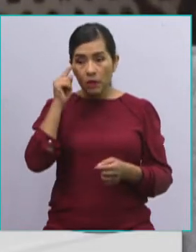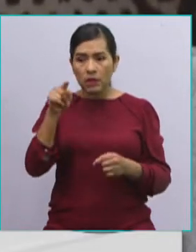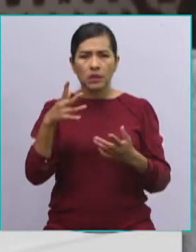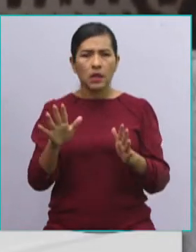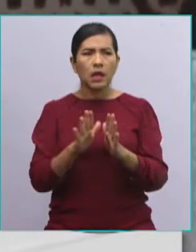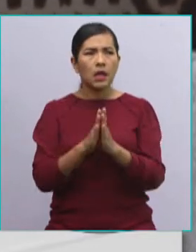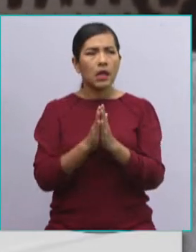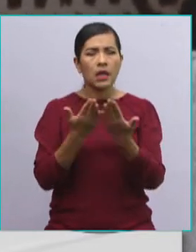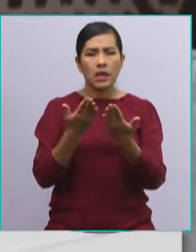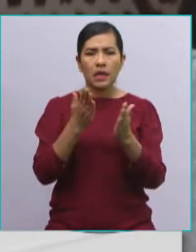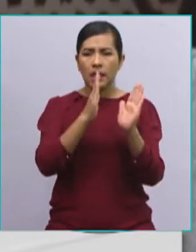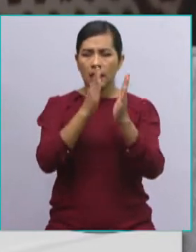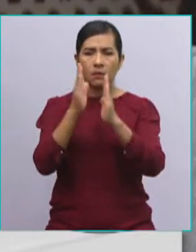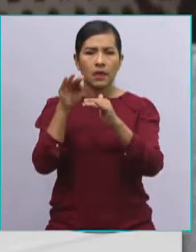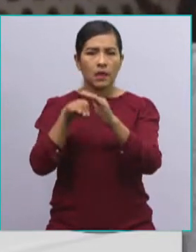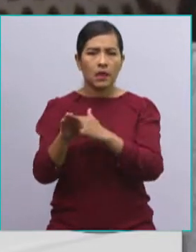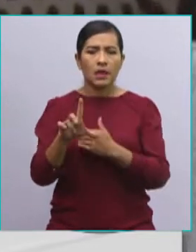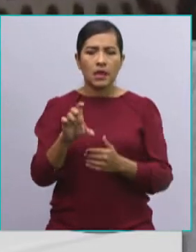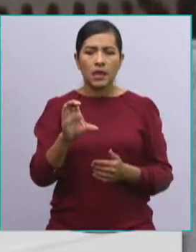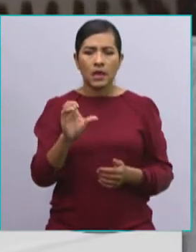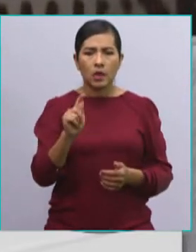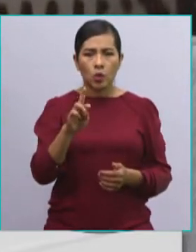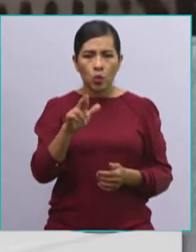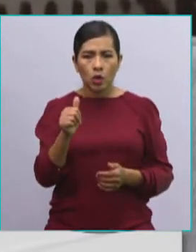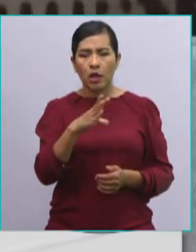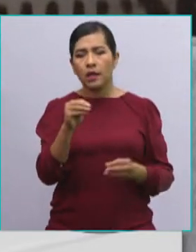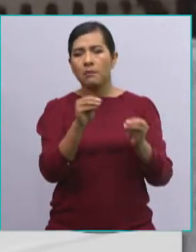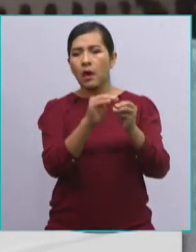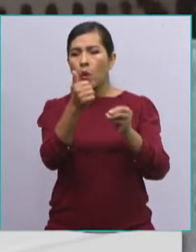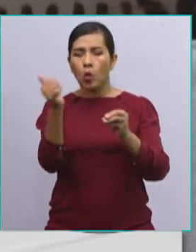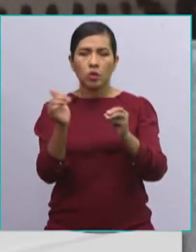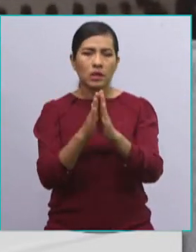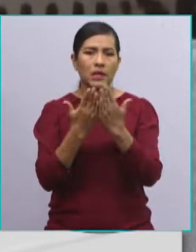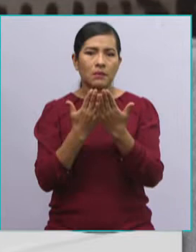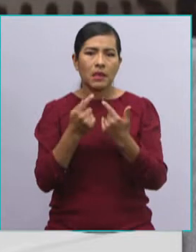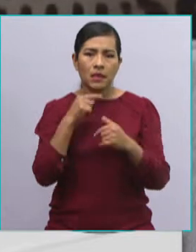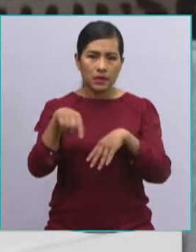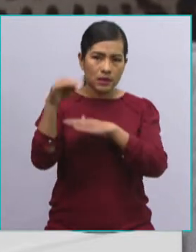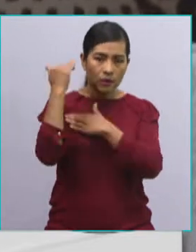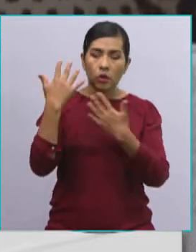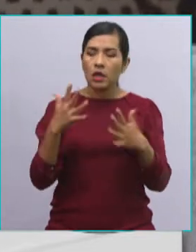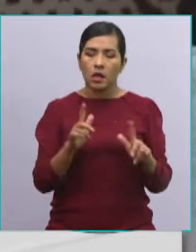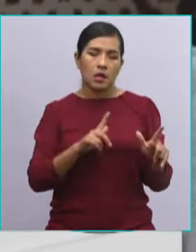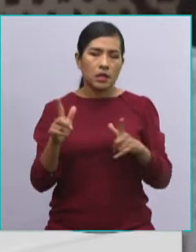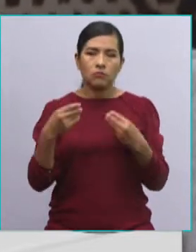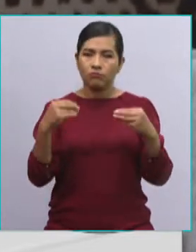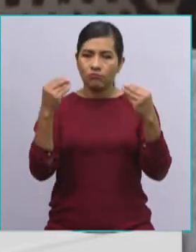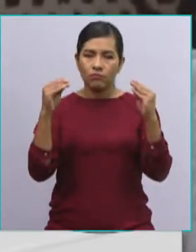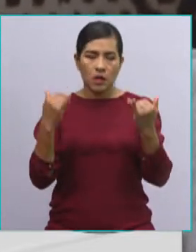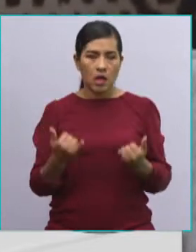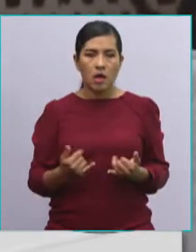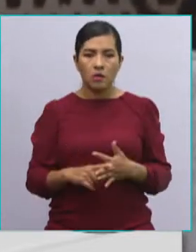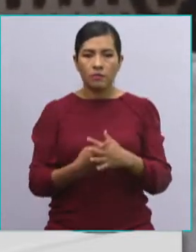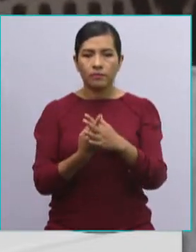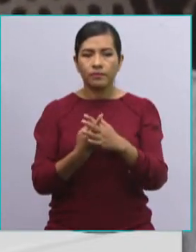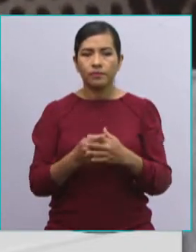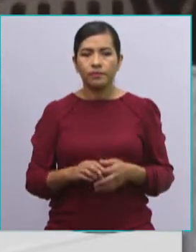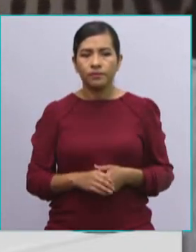lectura en algunas otras librerías de la ciudad está disponible ya desde ahora